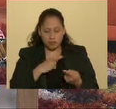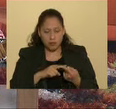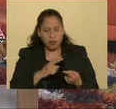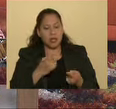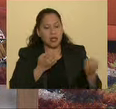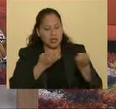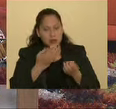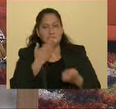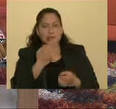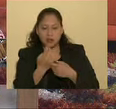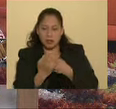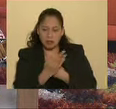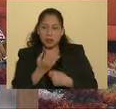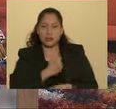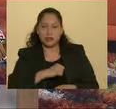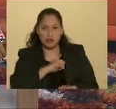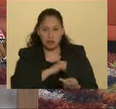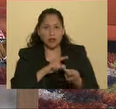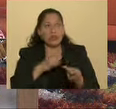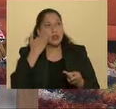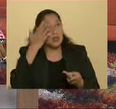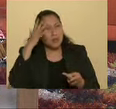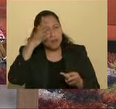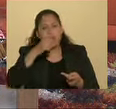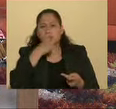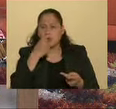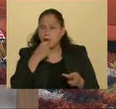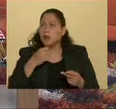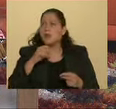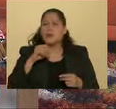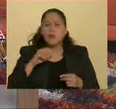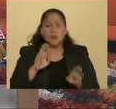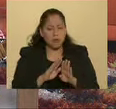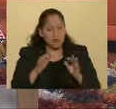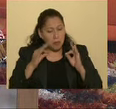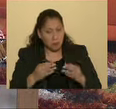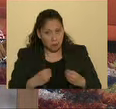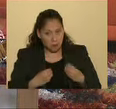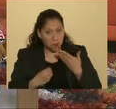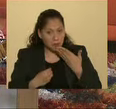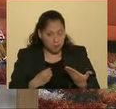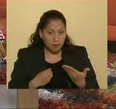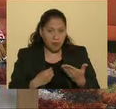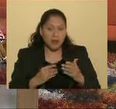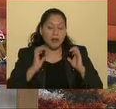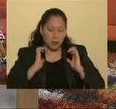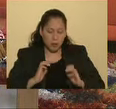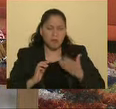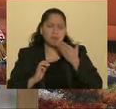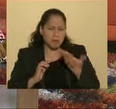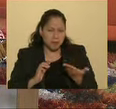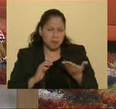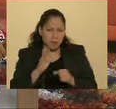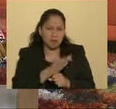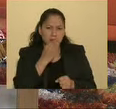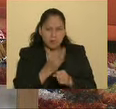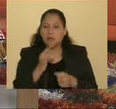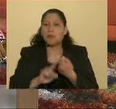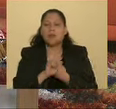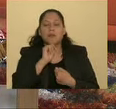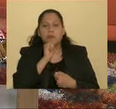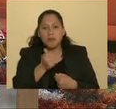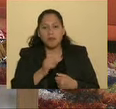hacer ejercicio, por un nivel y de quieres vida, llegar a una claro. vejez con una calidad, entonces tener el cuerpo es una maravilla y no hay problema y